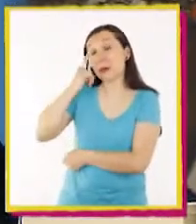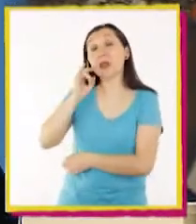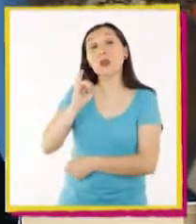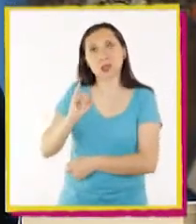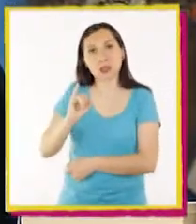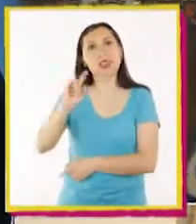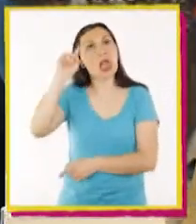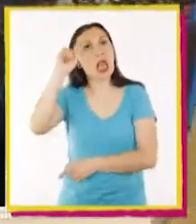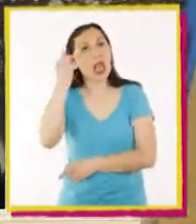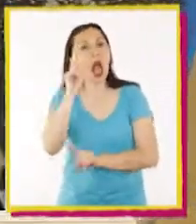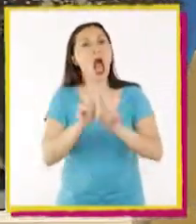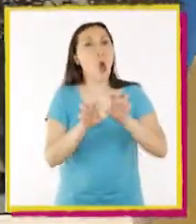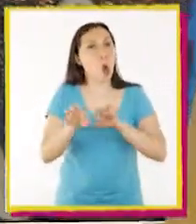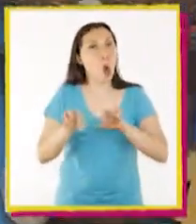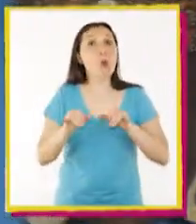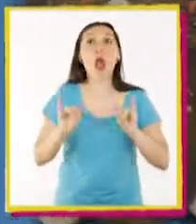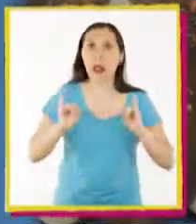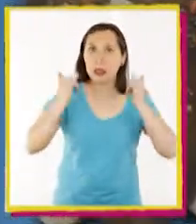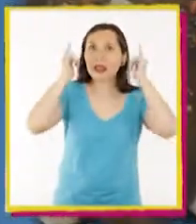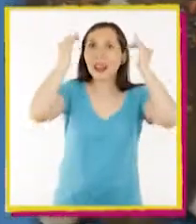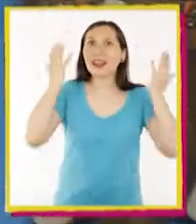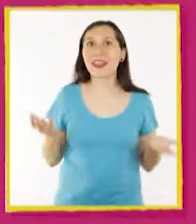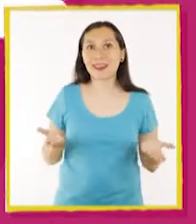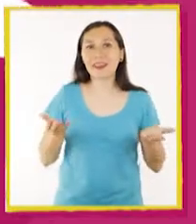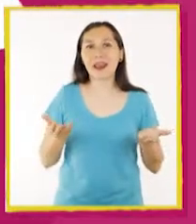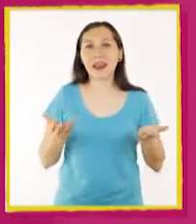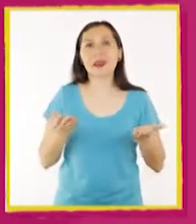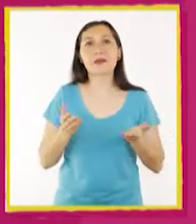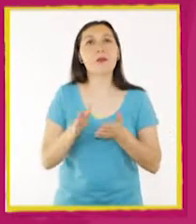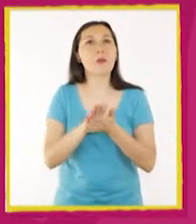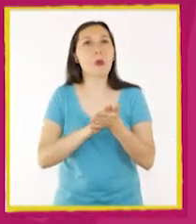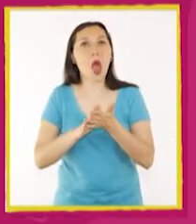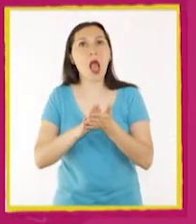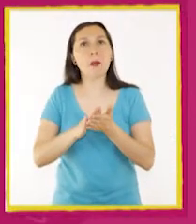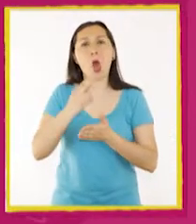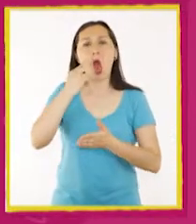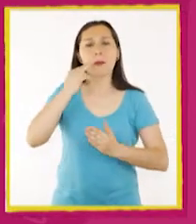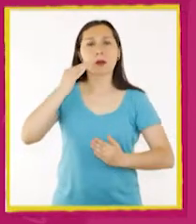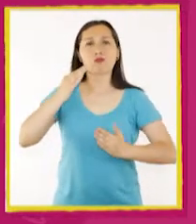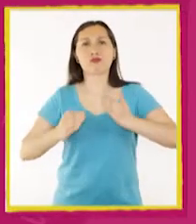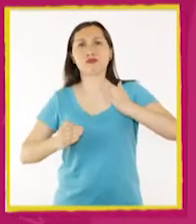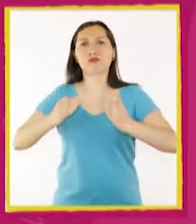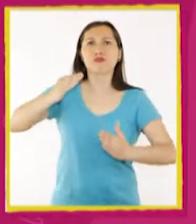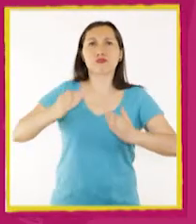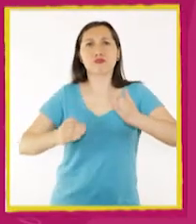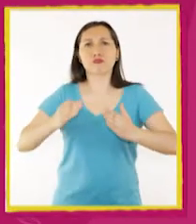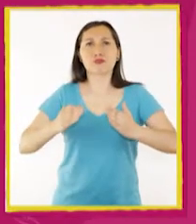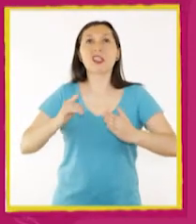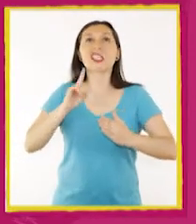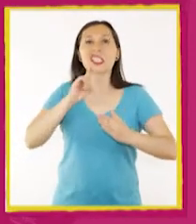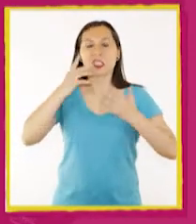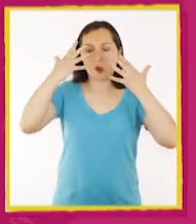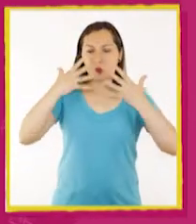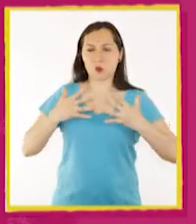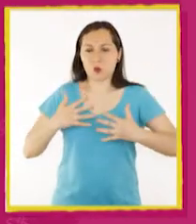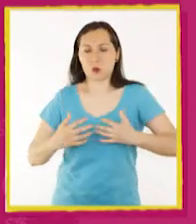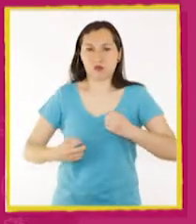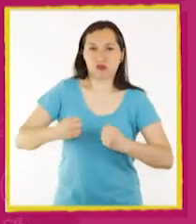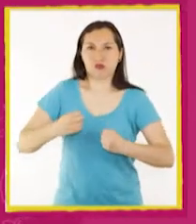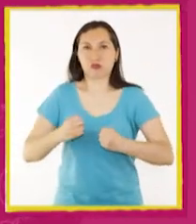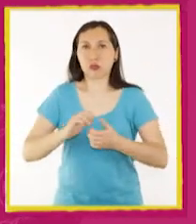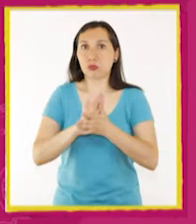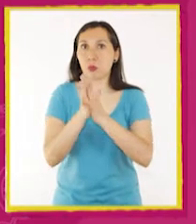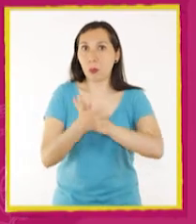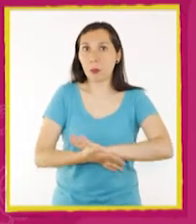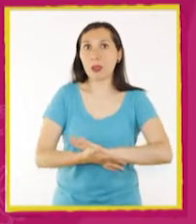pero sí inventó algunas cosas muy entretenidas, como un caballero robot con armadura y